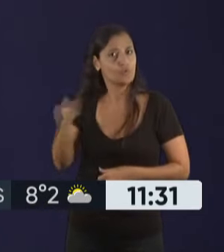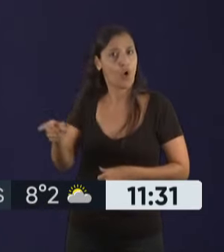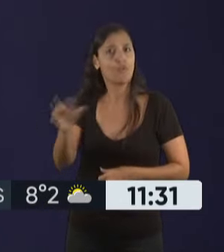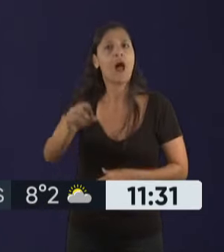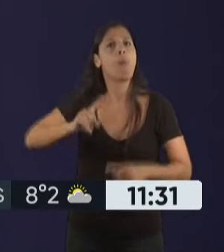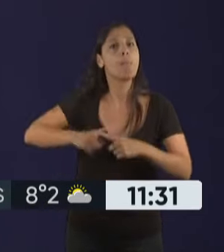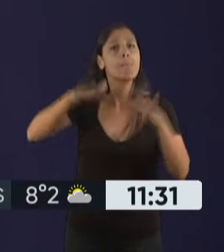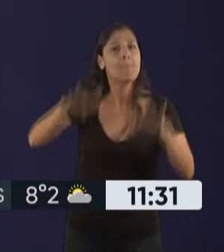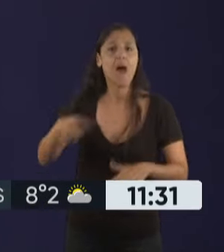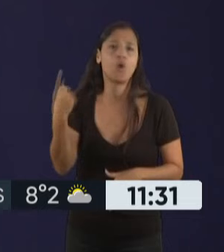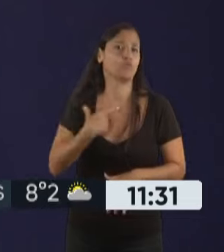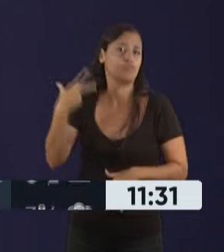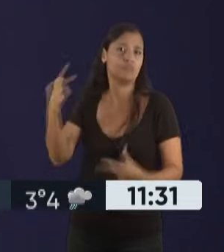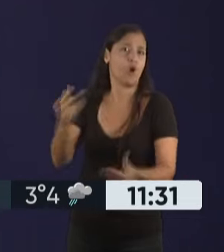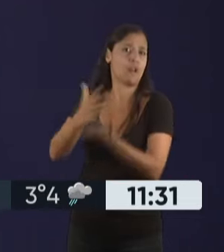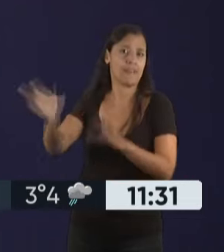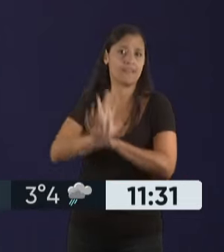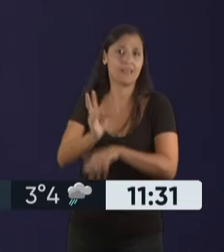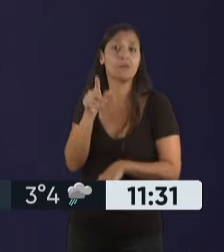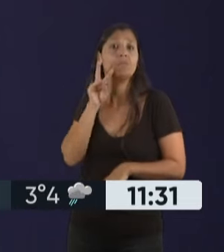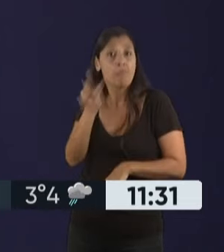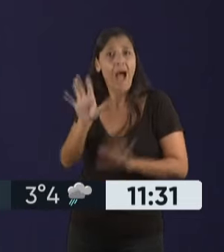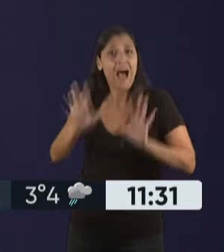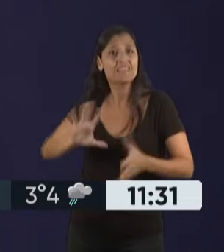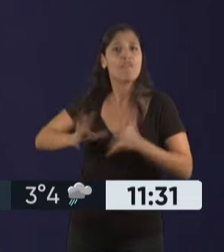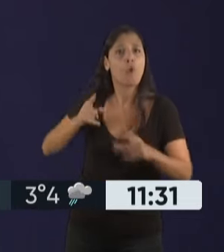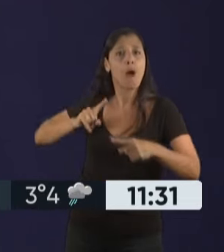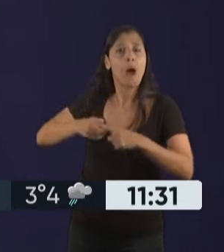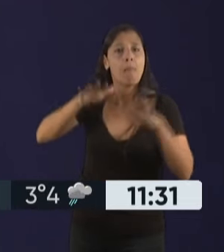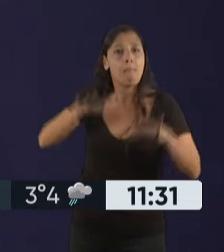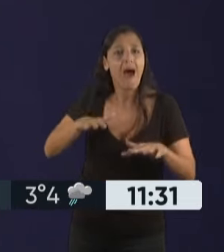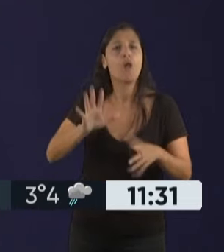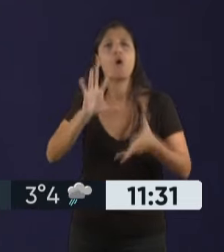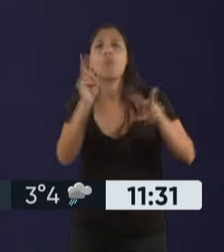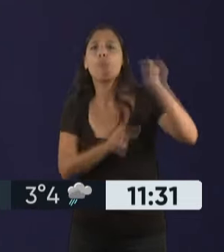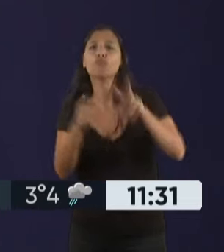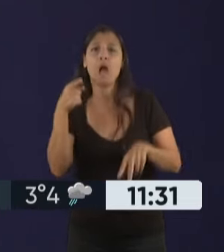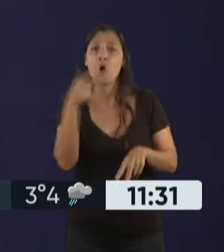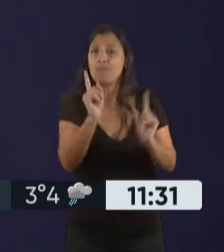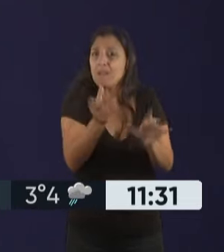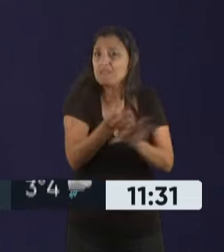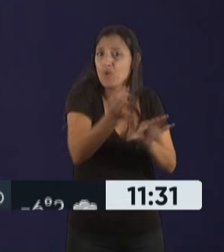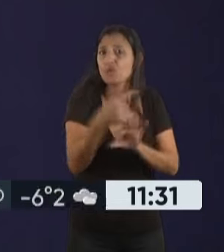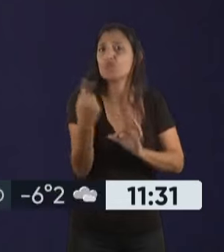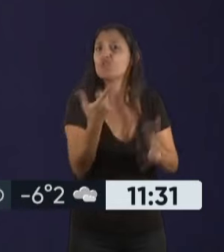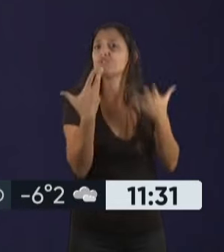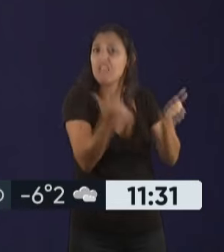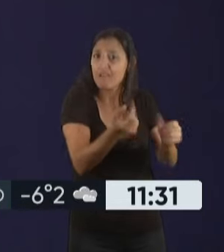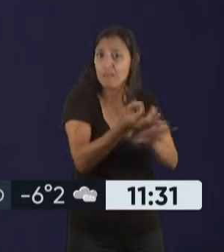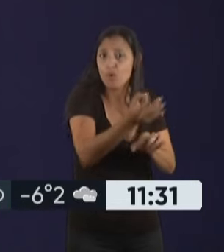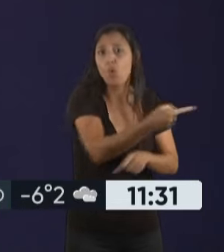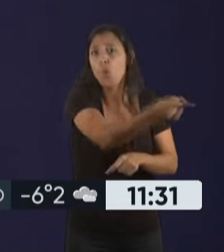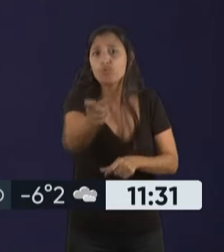efectivamente consideramos que es una medida contra la educación que tanto defendemos todos no ustedes nosotros los que estudian